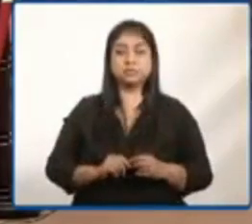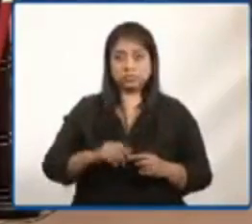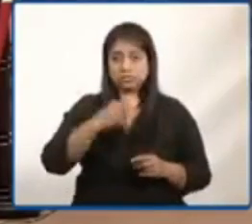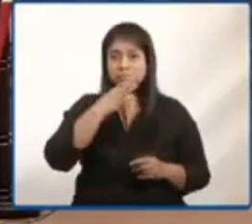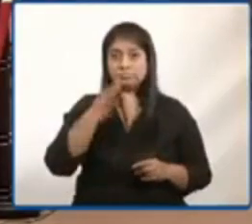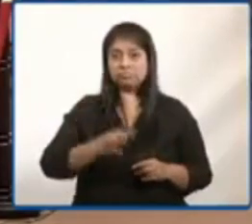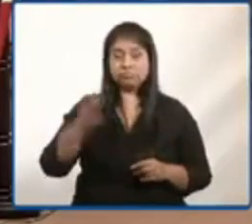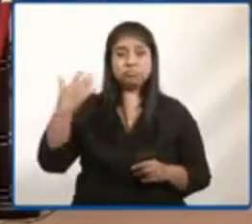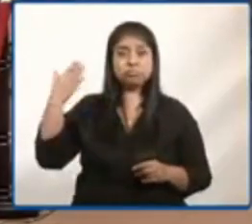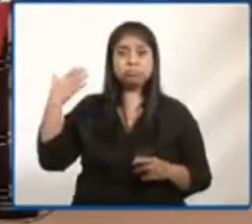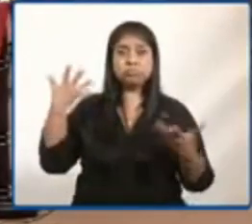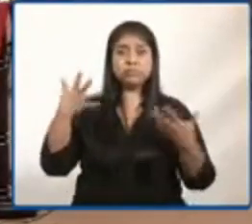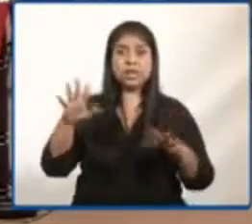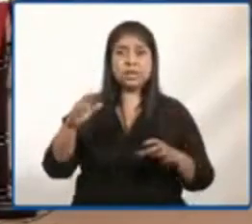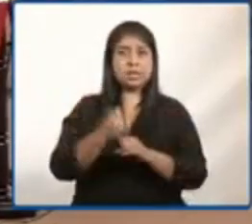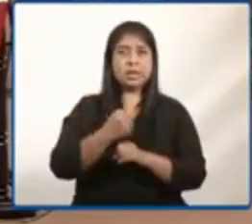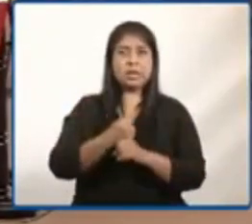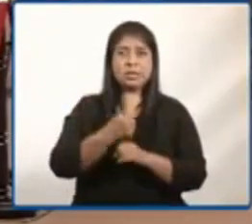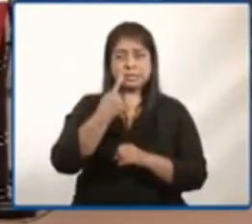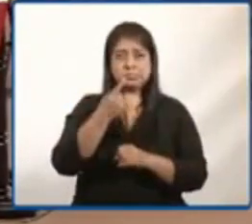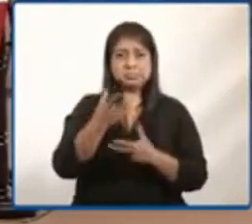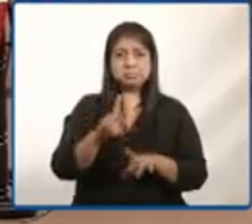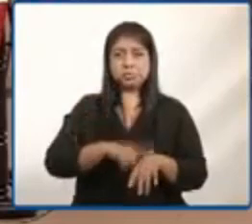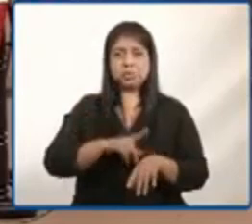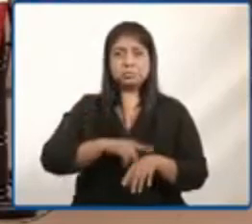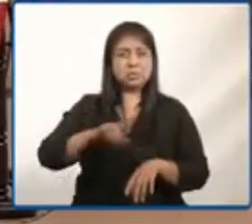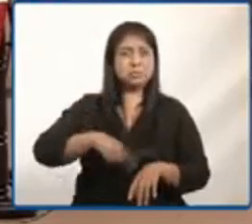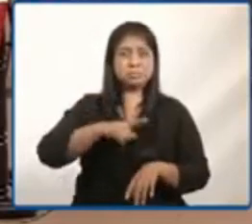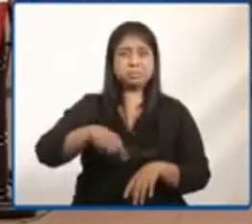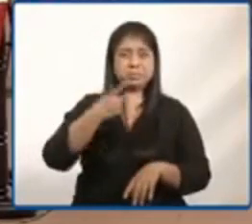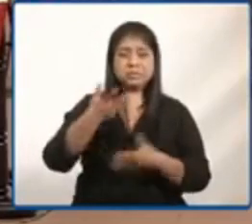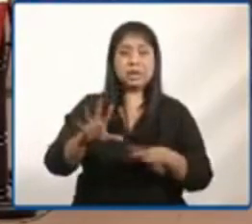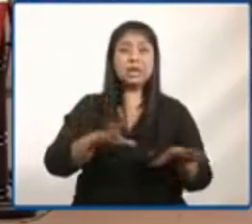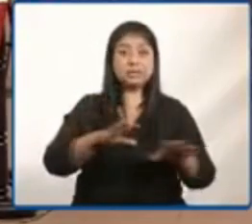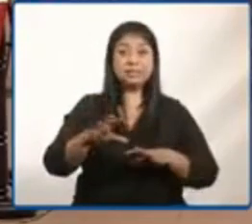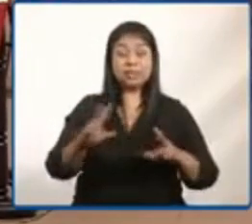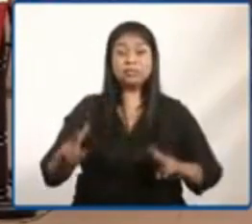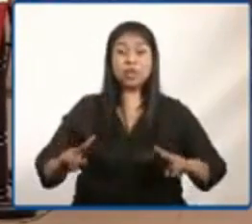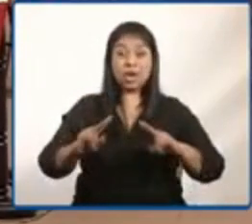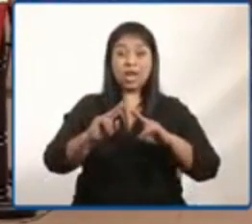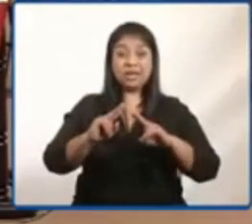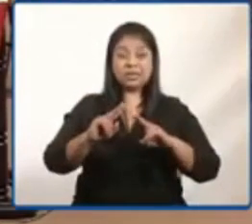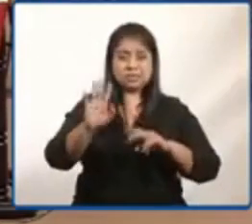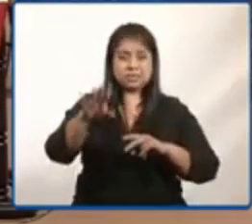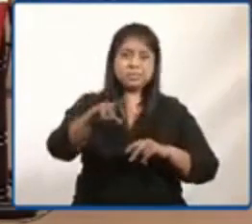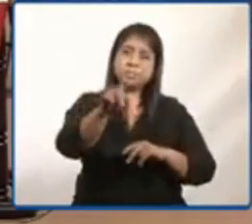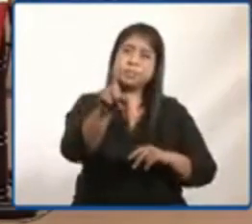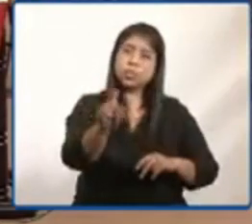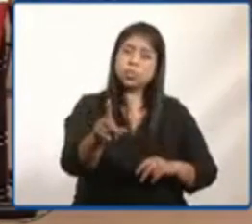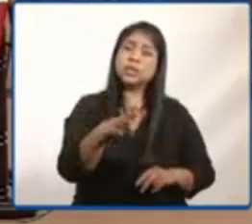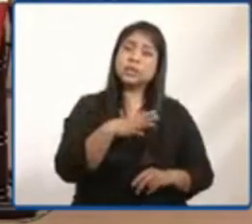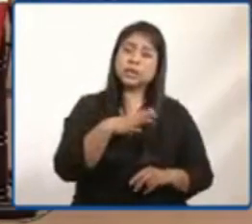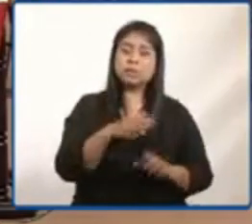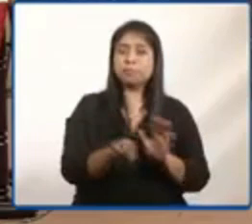desde hace mucho tiempo pues se ha estado dando la actividad de los volcanes. ¿Se tiene previsto llevar a algún lugar a